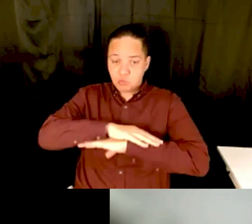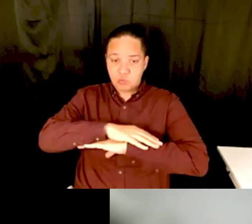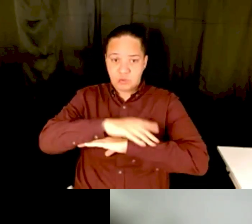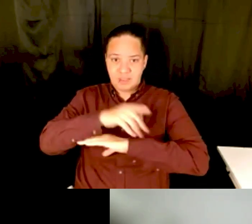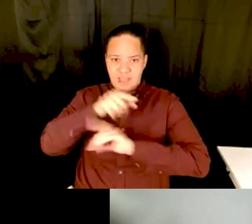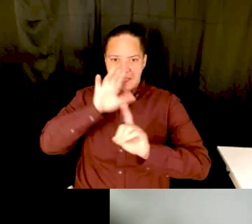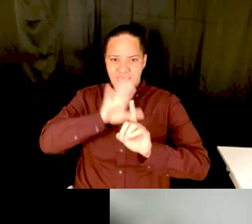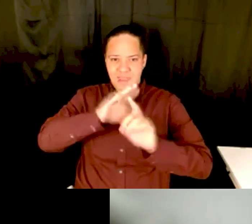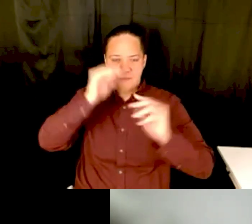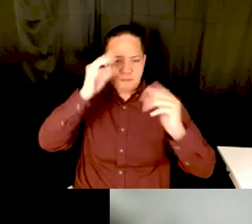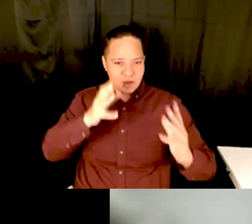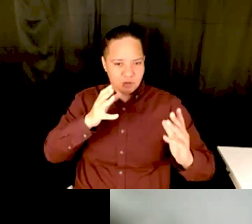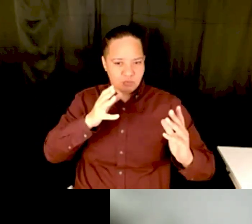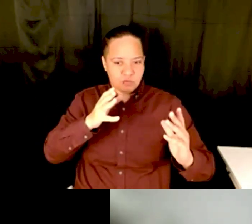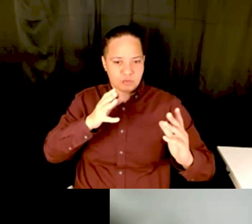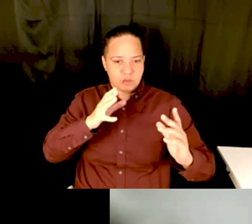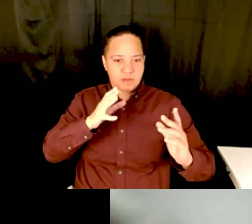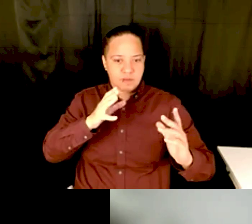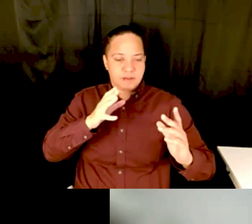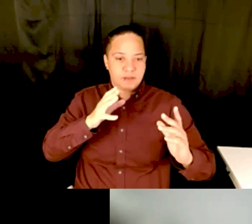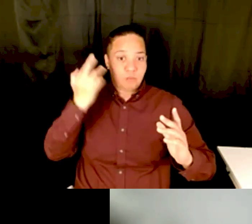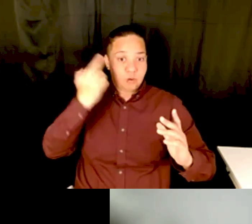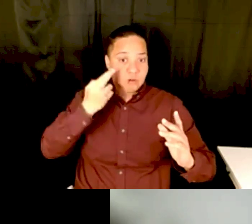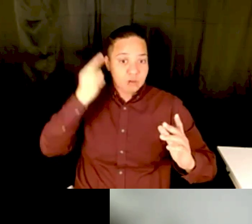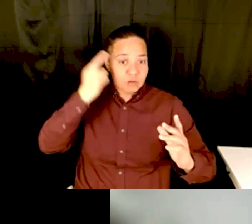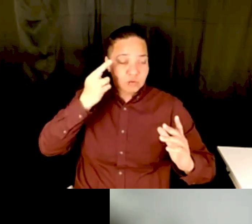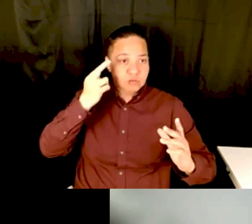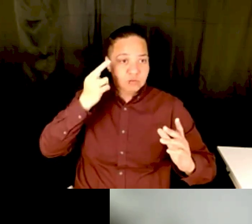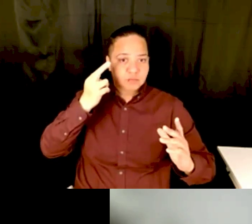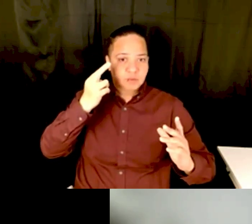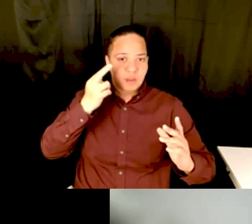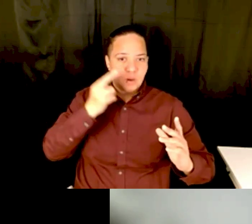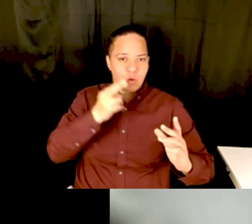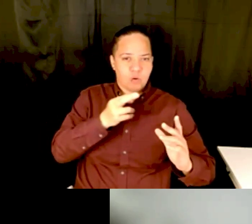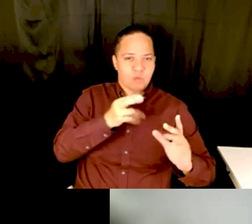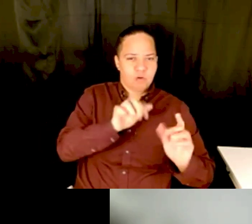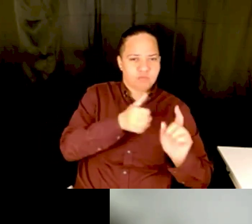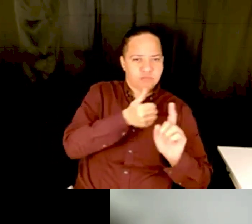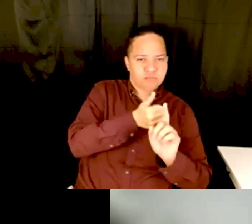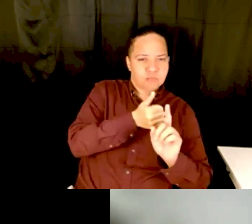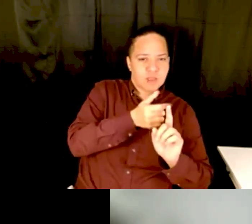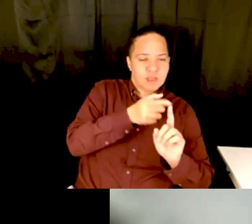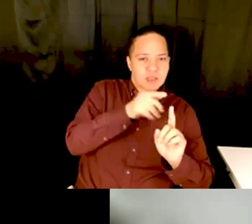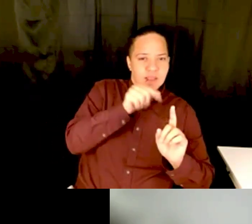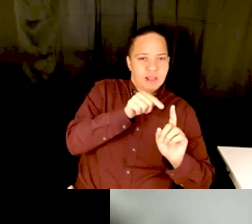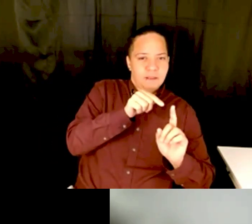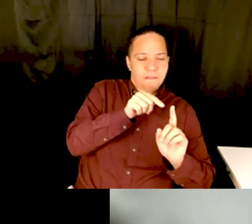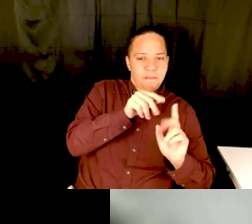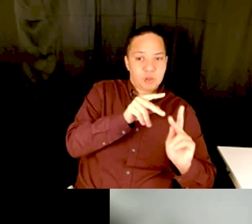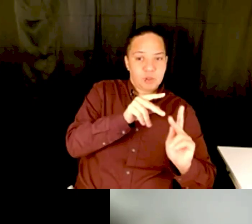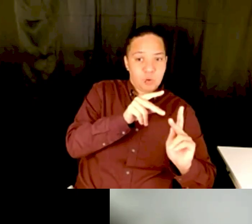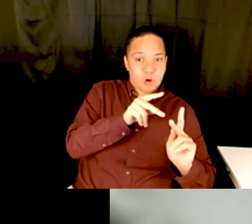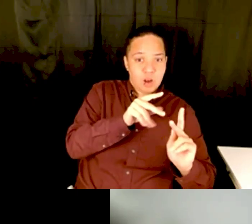maestro responde a su dimensión individual como ser humano?